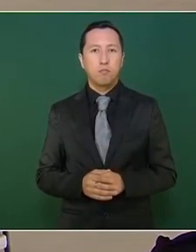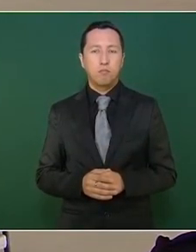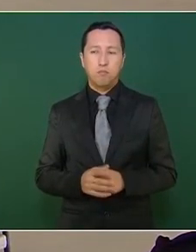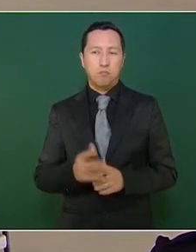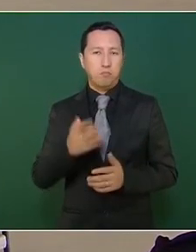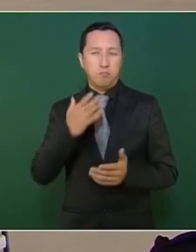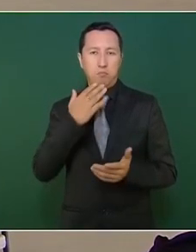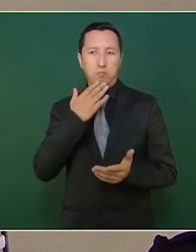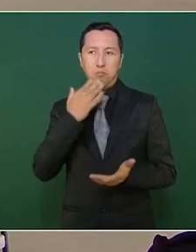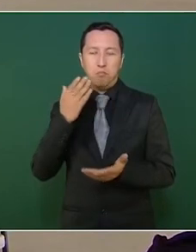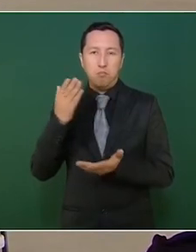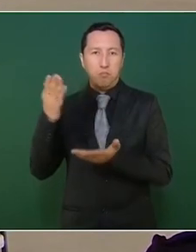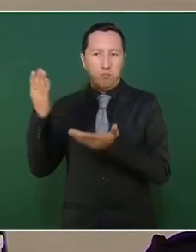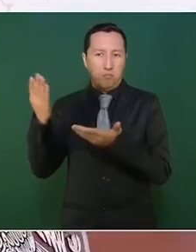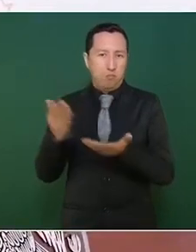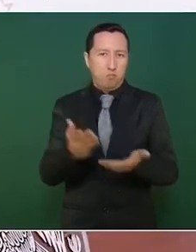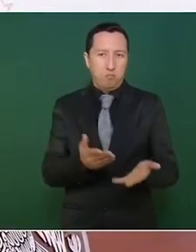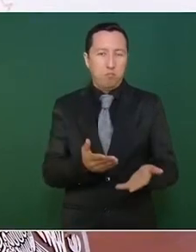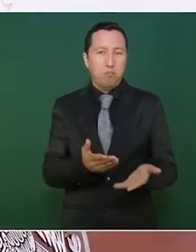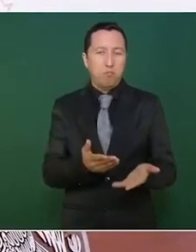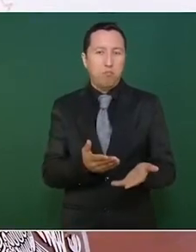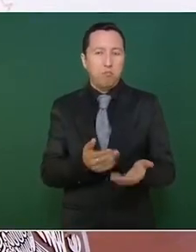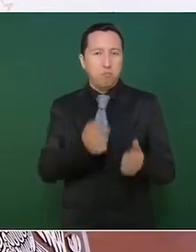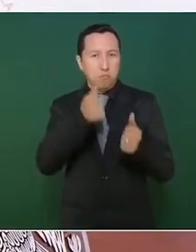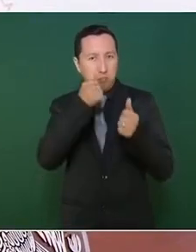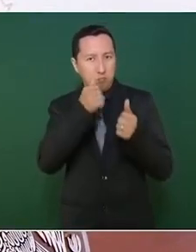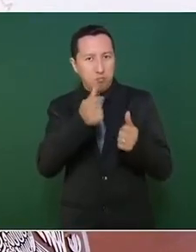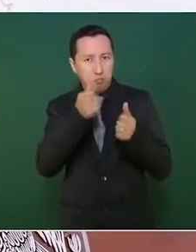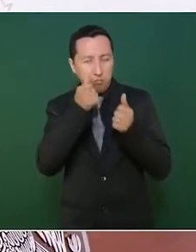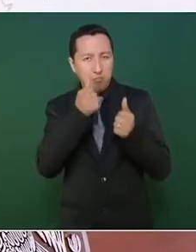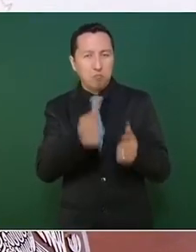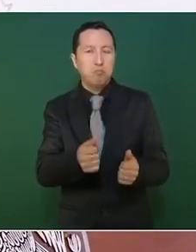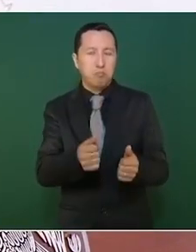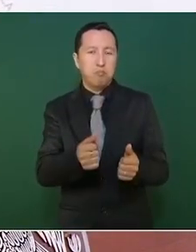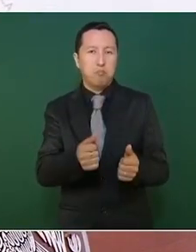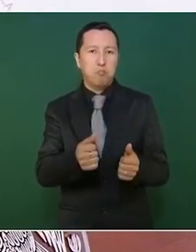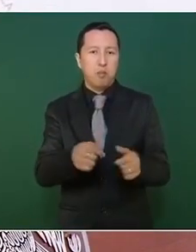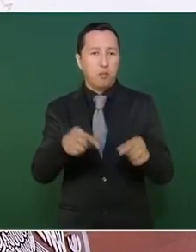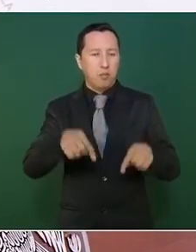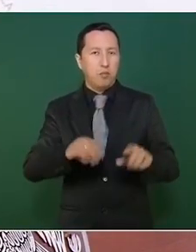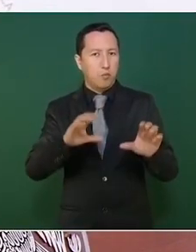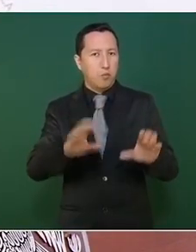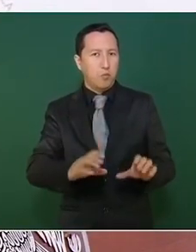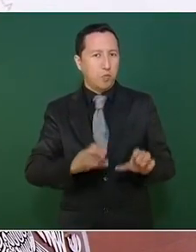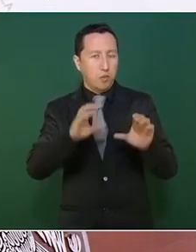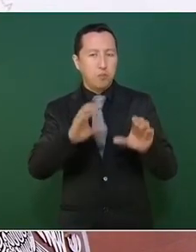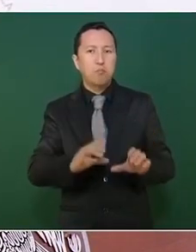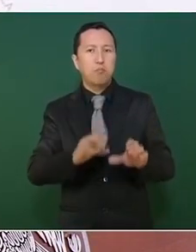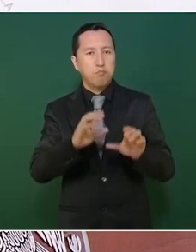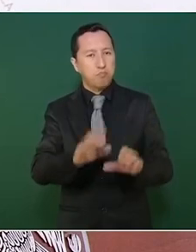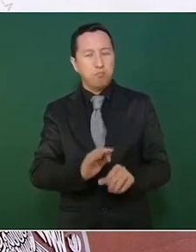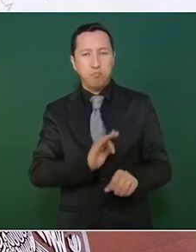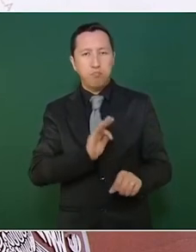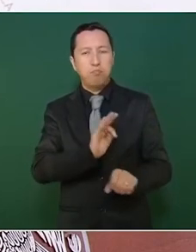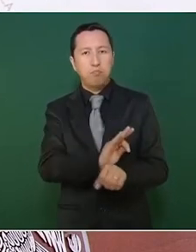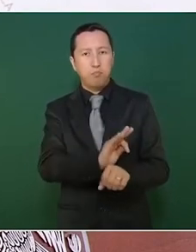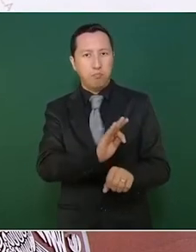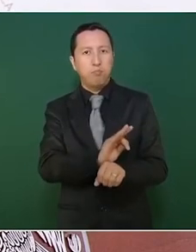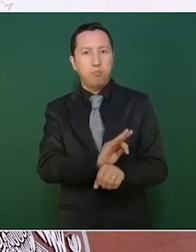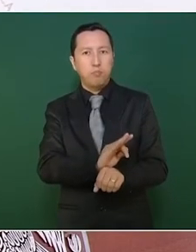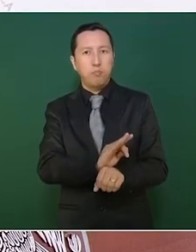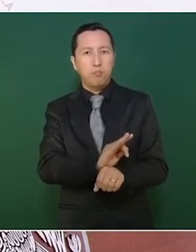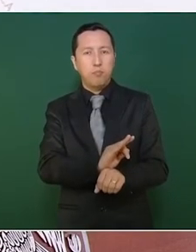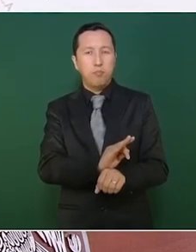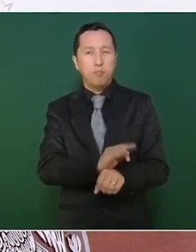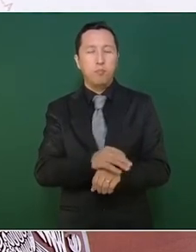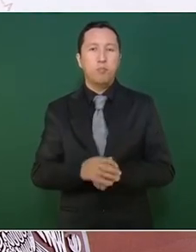bienvenidos a México y aquí los vamos a cuidar y los vamos a proteger,